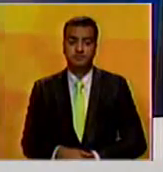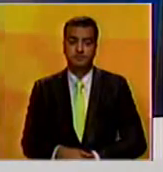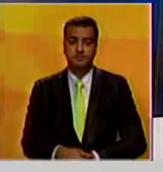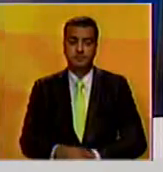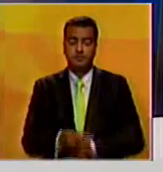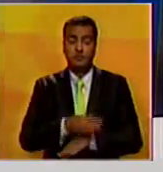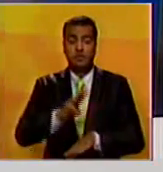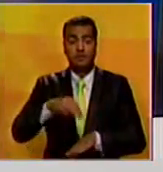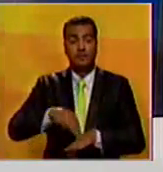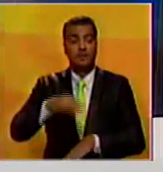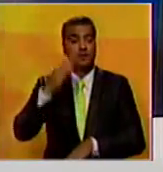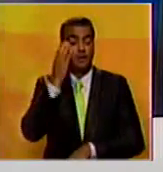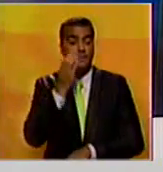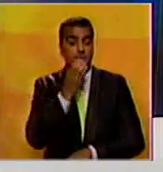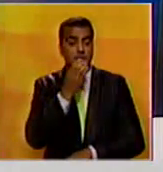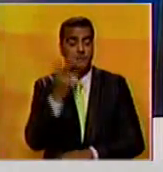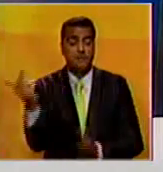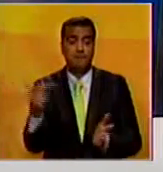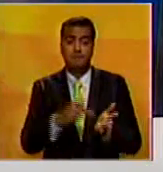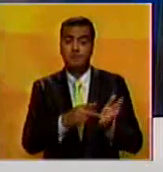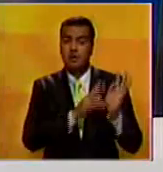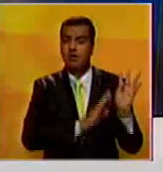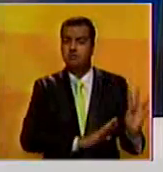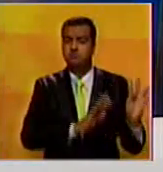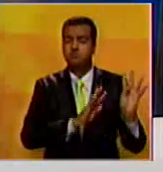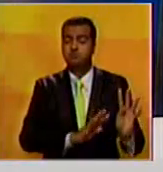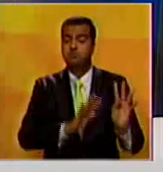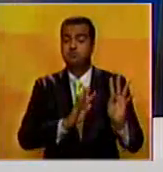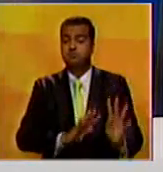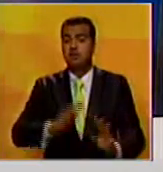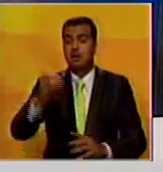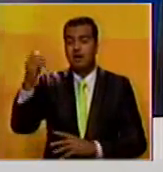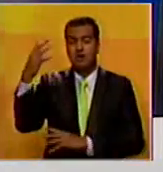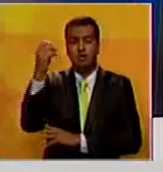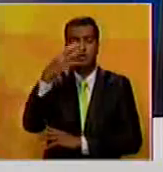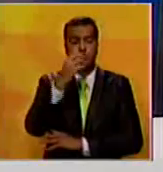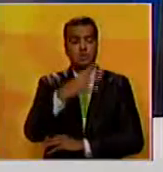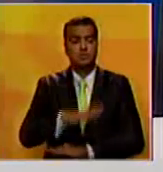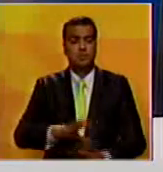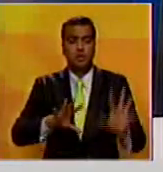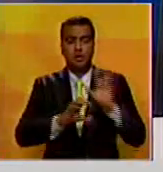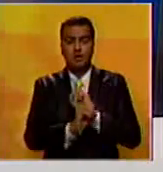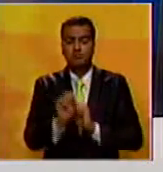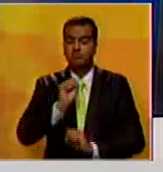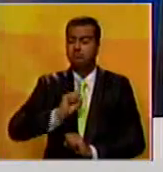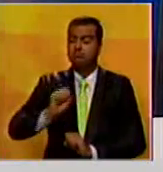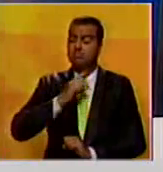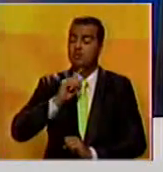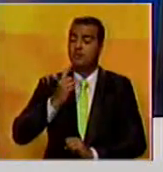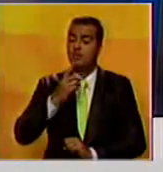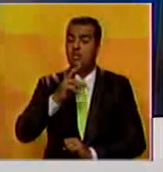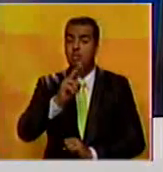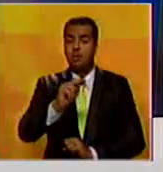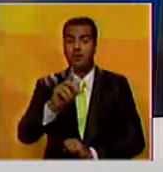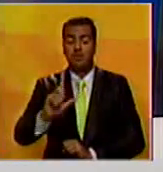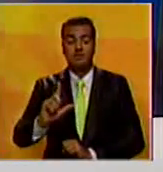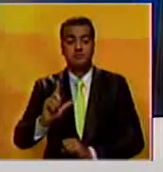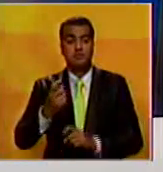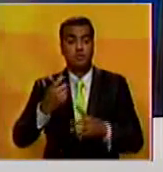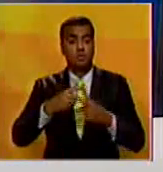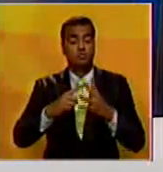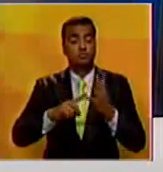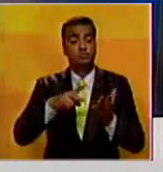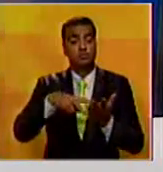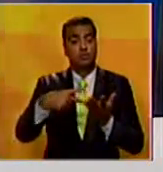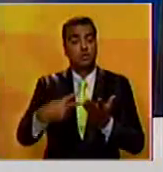El gobernador de Miranda, Enrique Capriles, participó en la marcha de las luces por los caídos y reiteró su rechazo a la muerte de Neomar Lander y del resto de